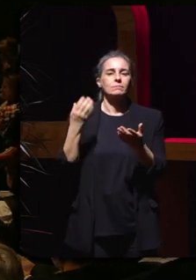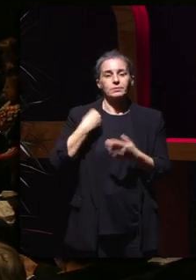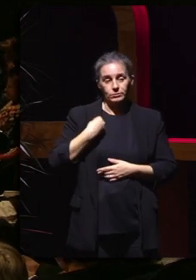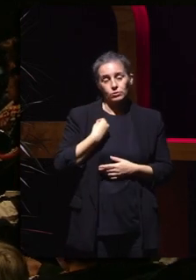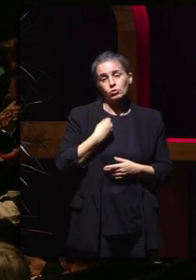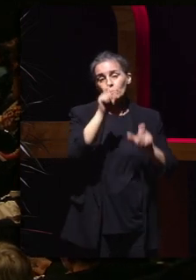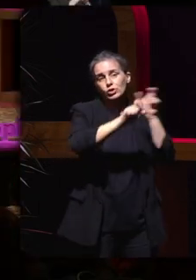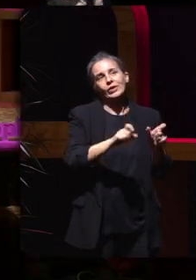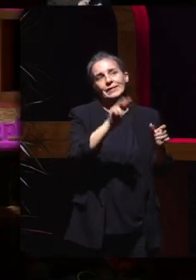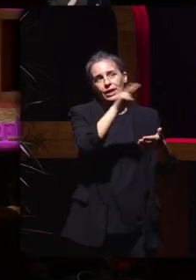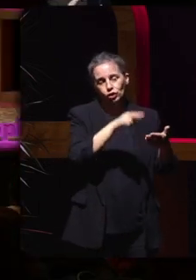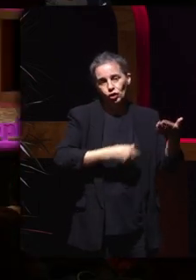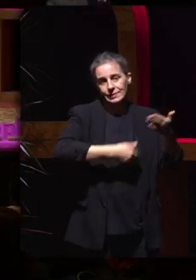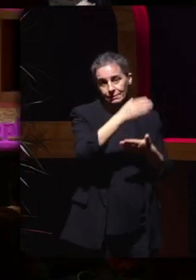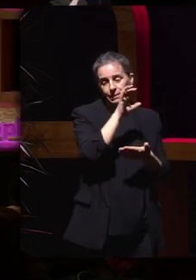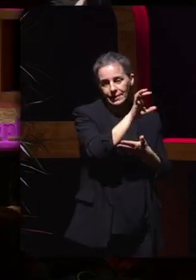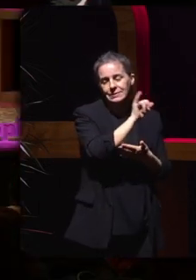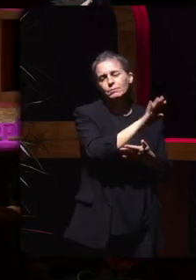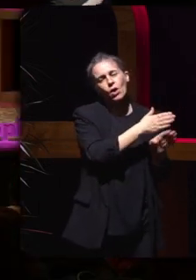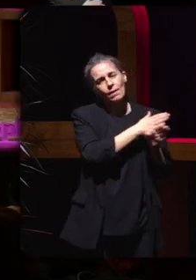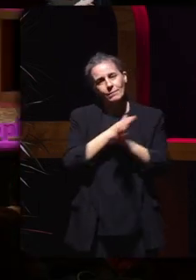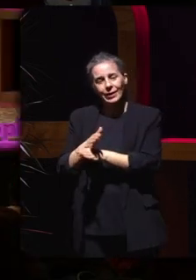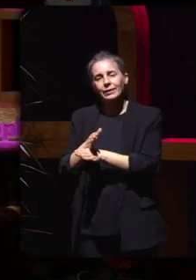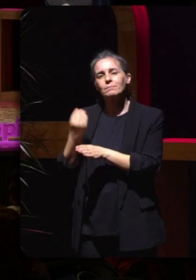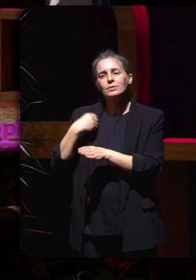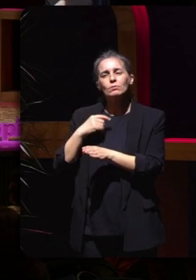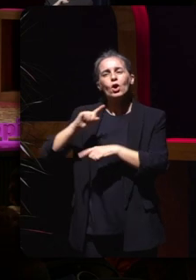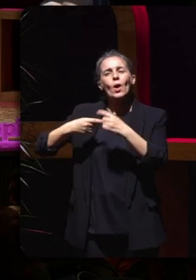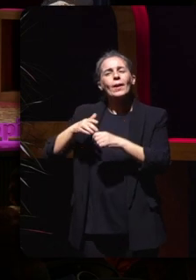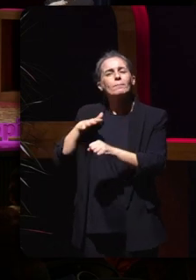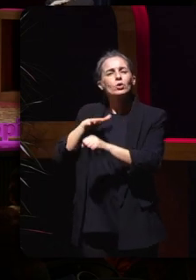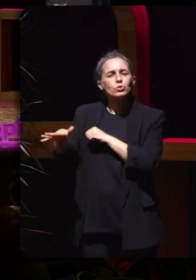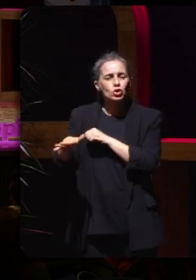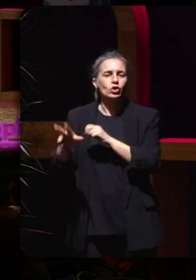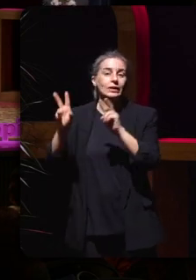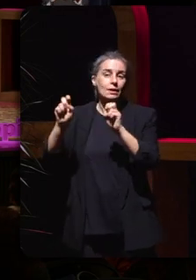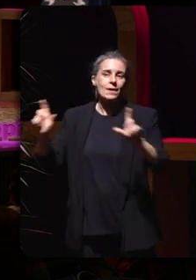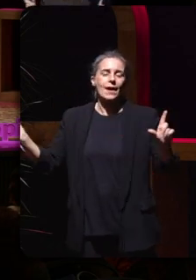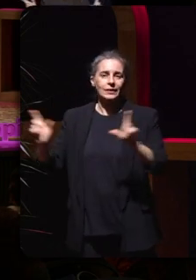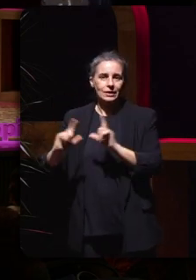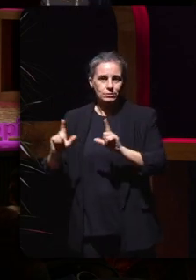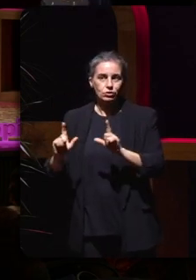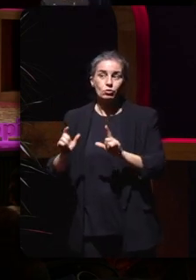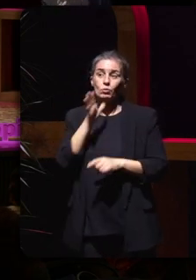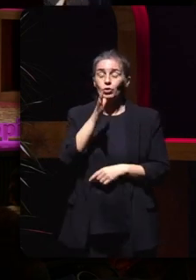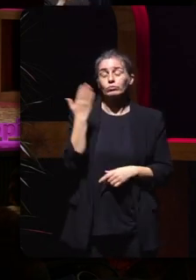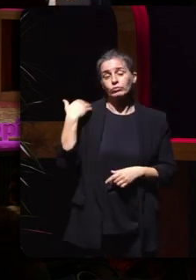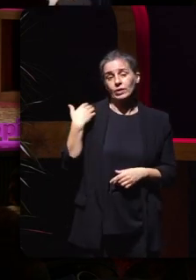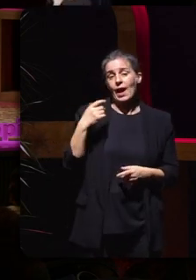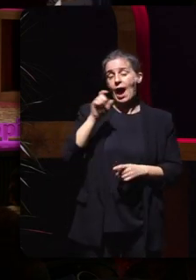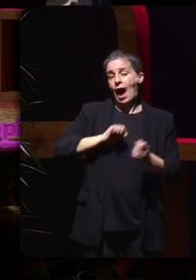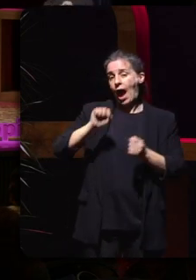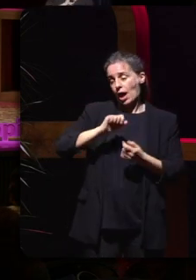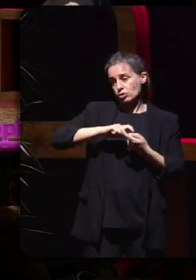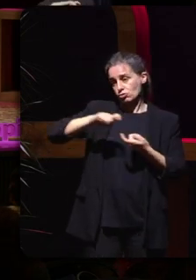del país o del vanity fair la repercusión de opinar sobre televisión no porque otras en otras ediciones que han estado aquí compañeras que nos cuentan